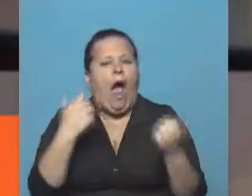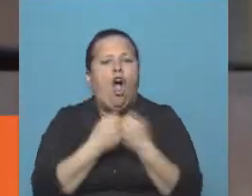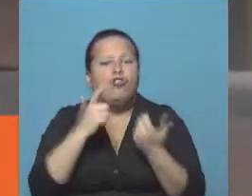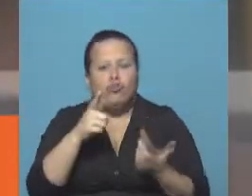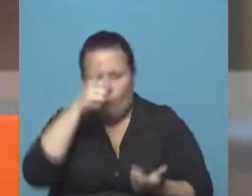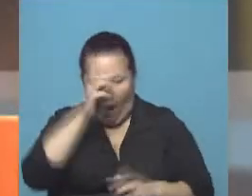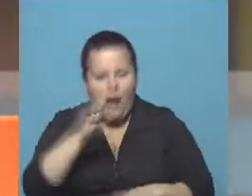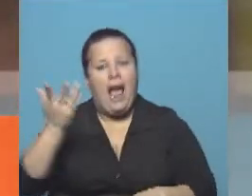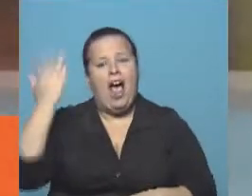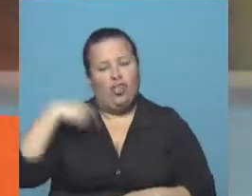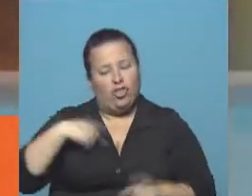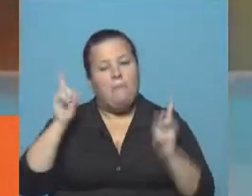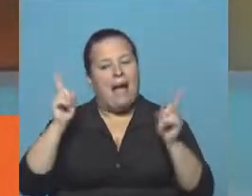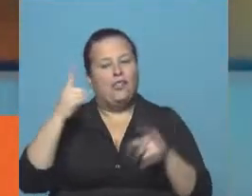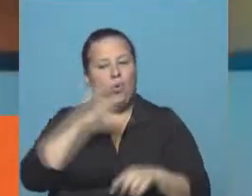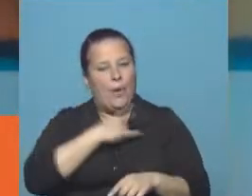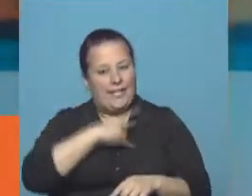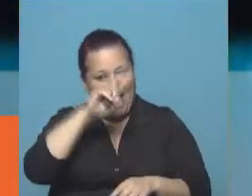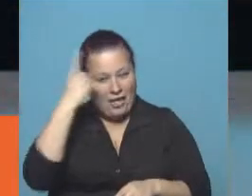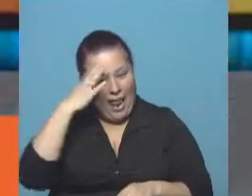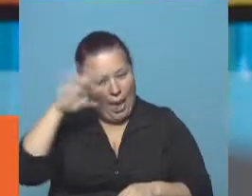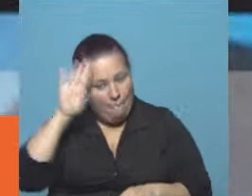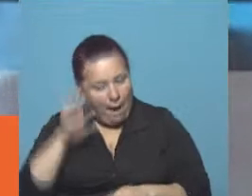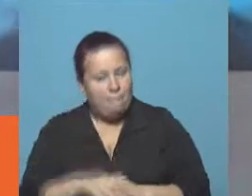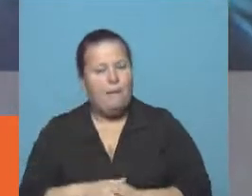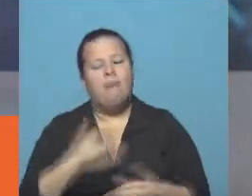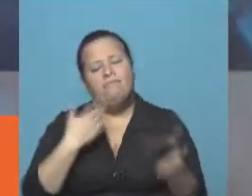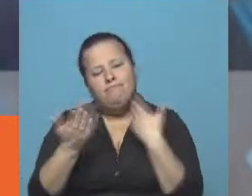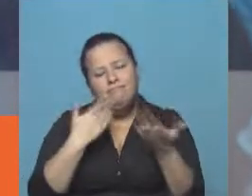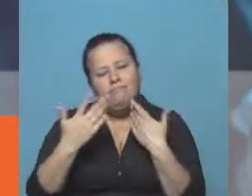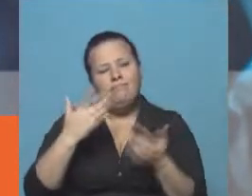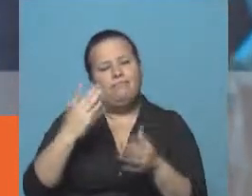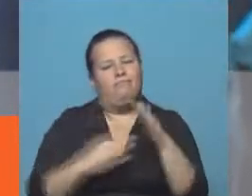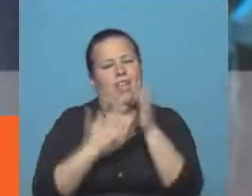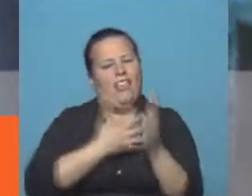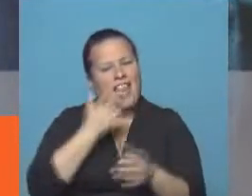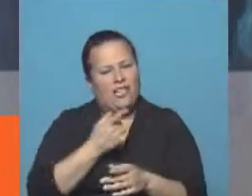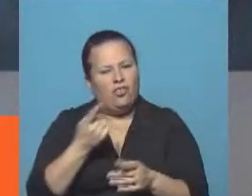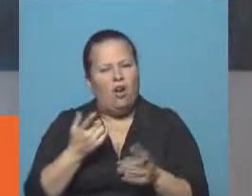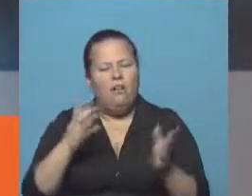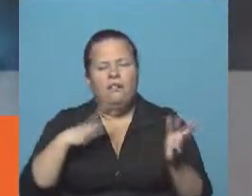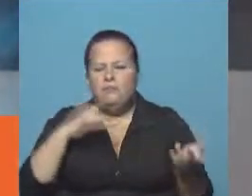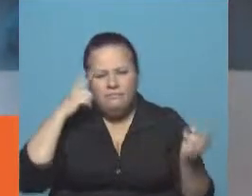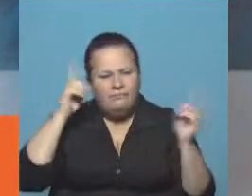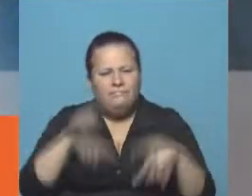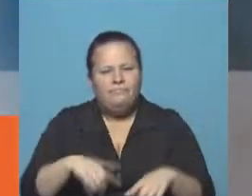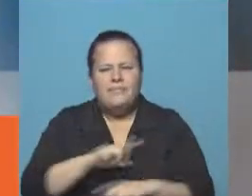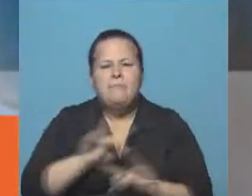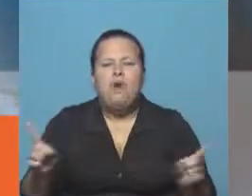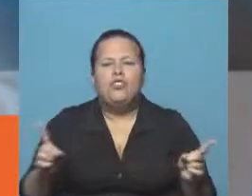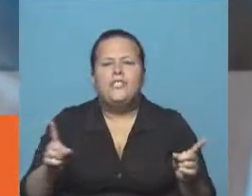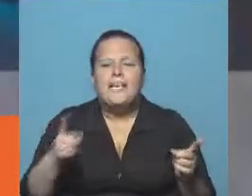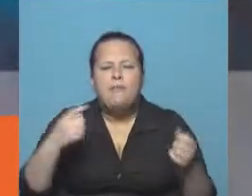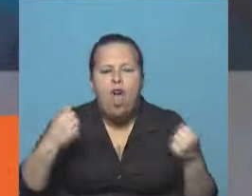otro día, yo soy docente en la Universidad Nacional de La Pampa, charlábamos con el decano de la incontrolabilidad, imposible